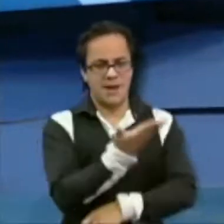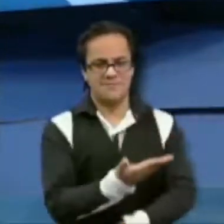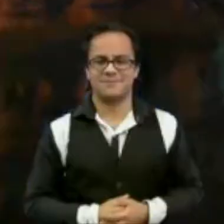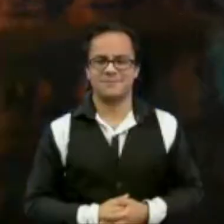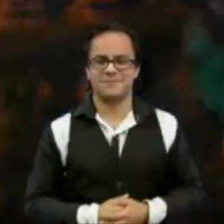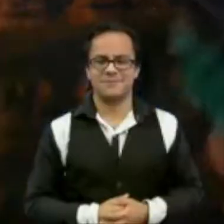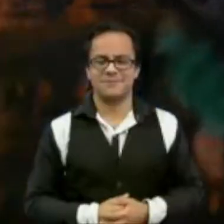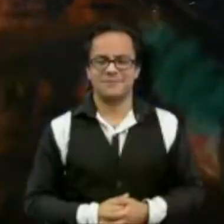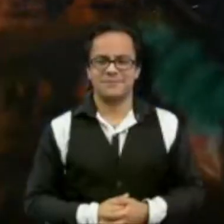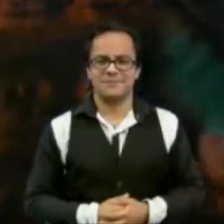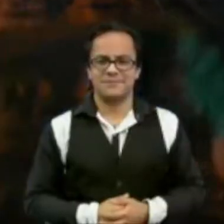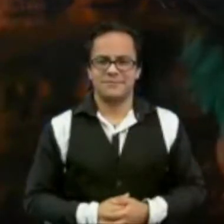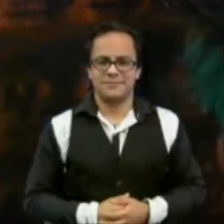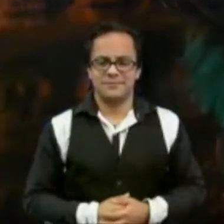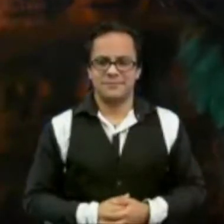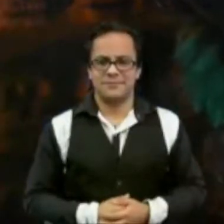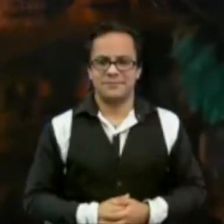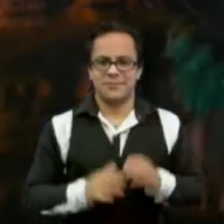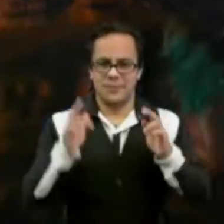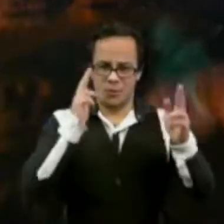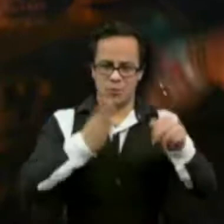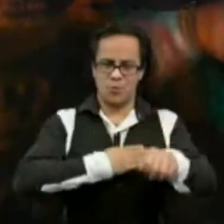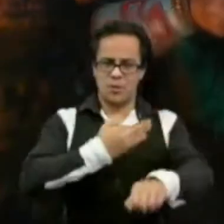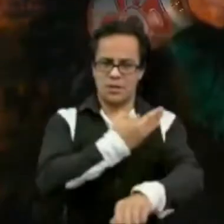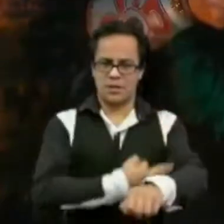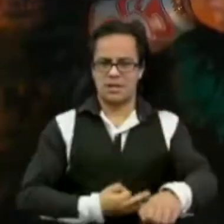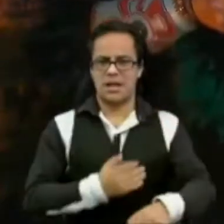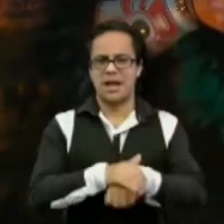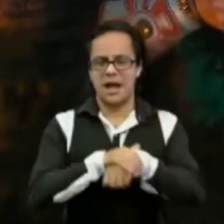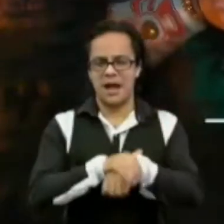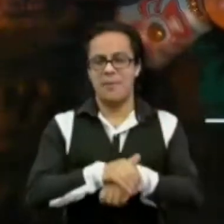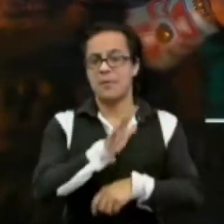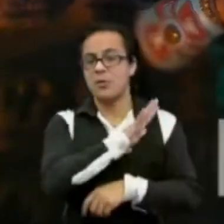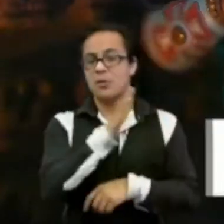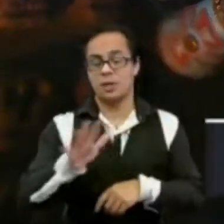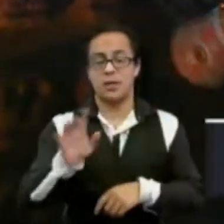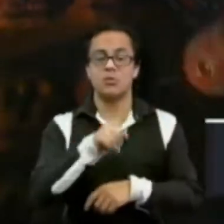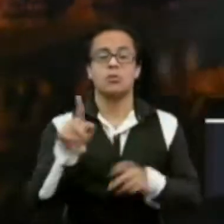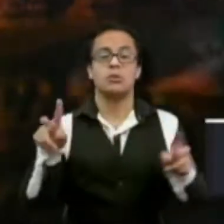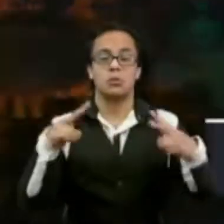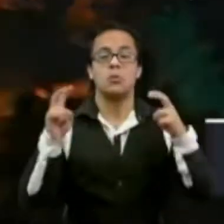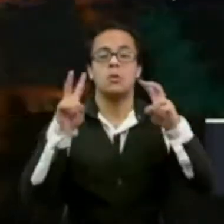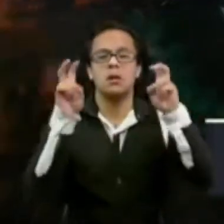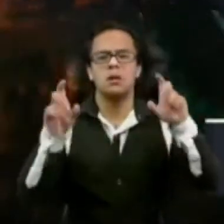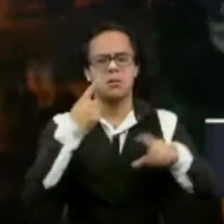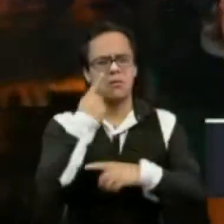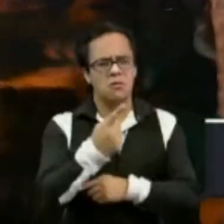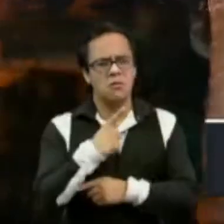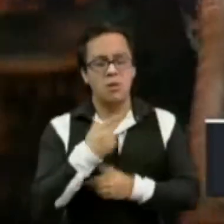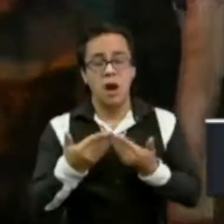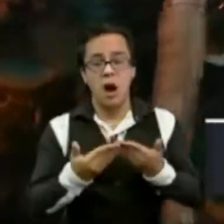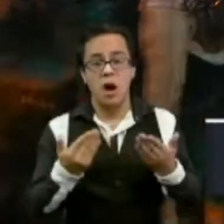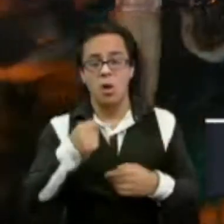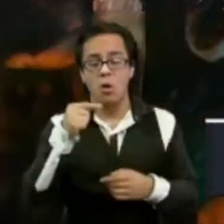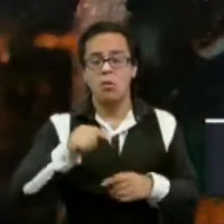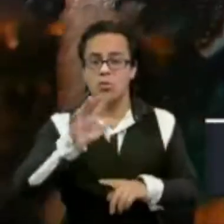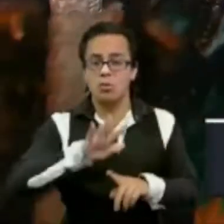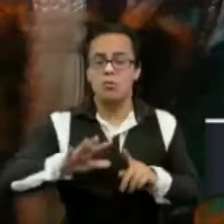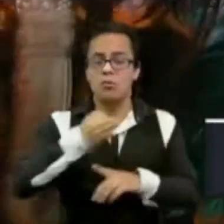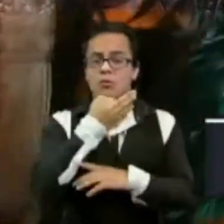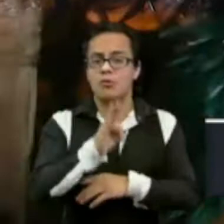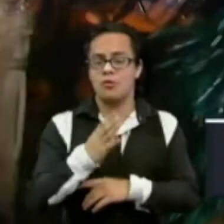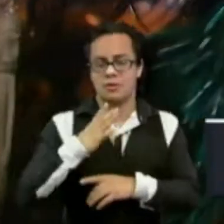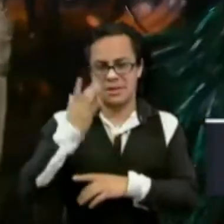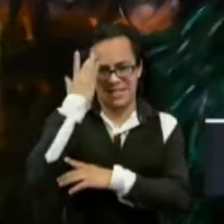contigo. Hola Marisol, muy buenas tardes, amigos de AMX Noticias. Encontrándonos en el entorno por la celebración a